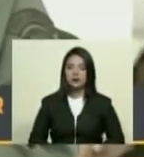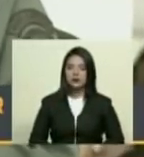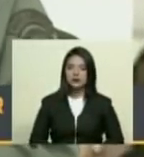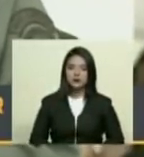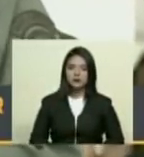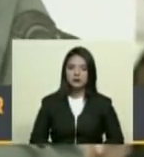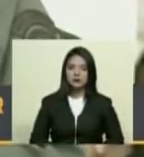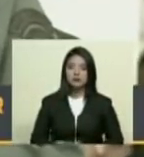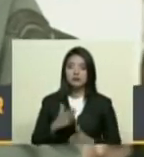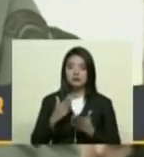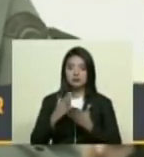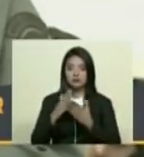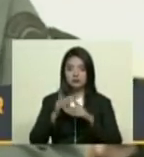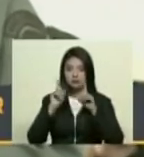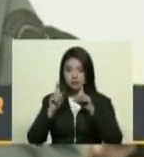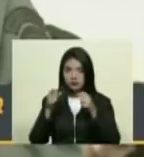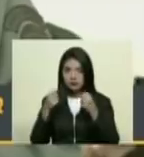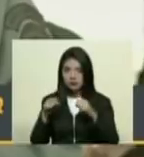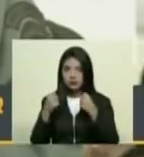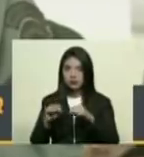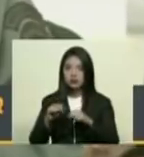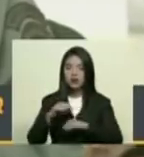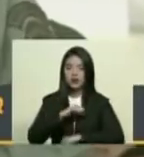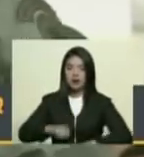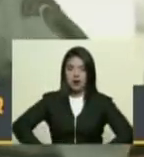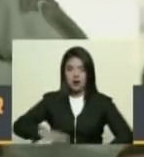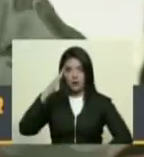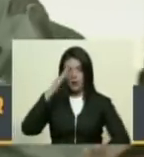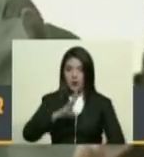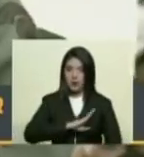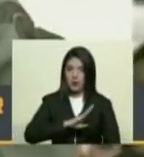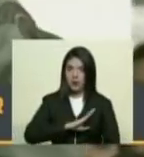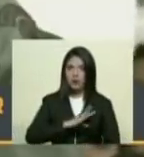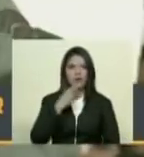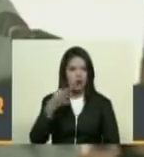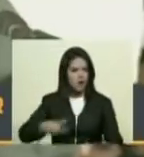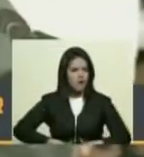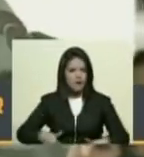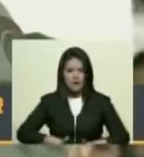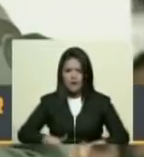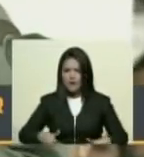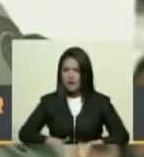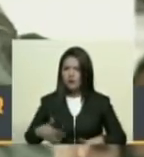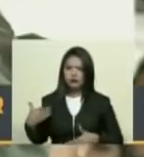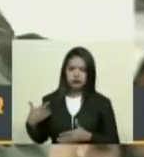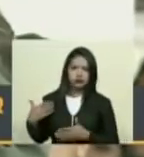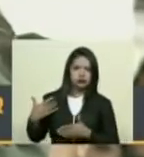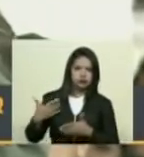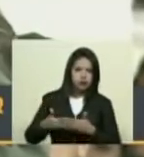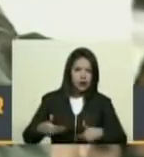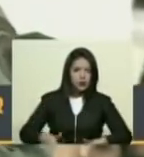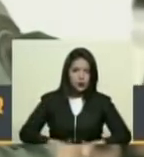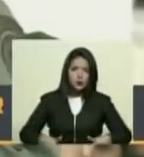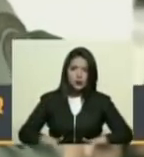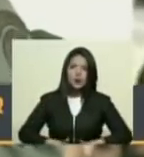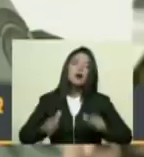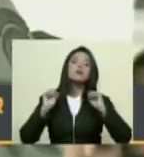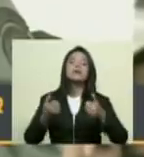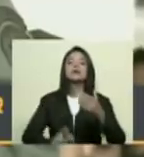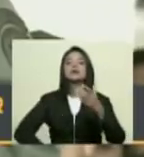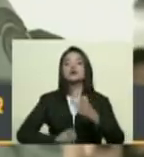centros educativos de la Fuerza Armada Nacional Bolivariana. Ha sido un gran esfuerzo lo que hemos venido haciendo desde su